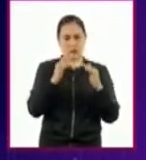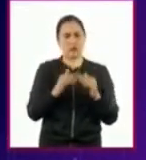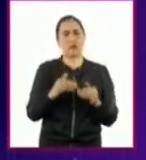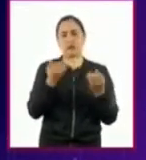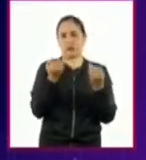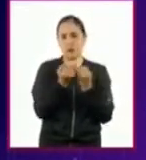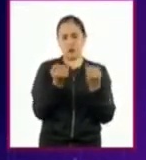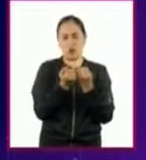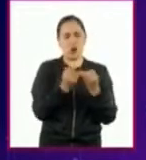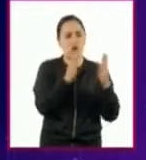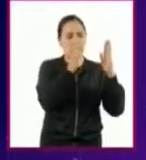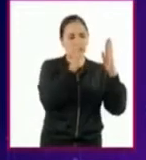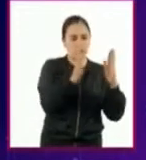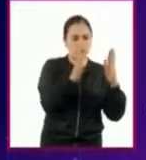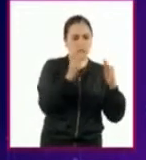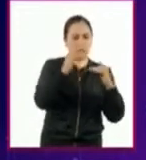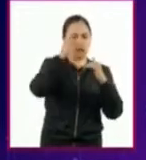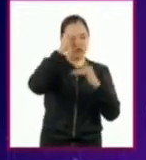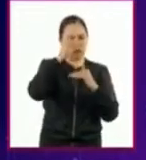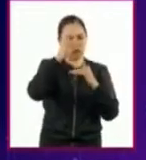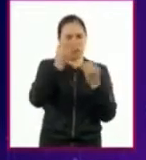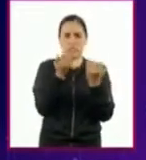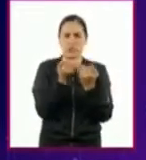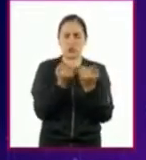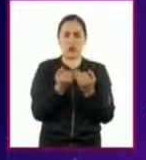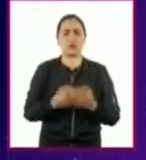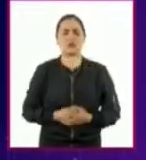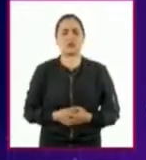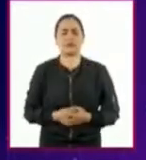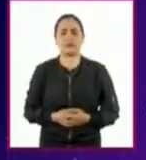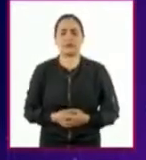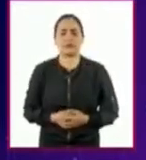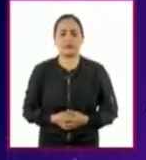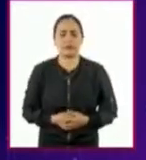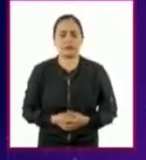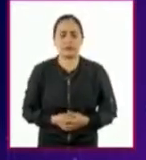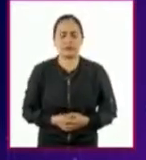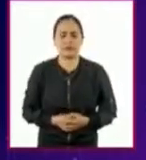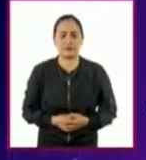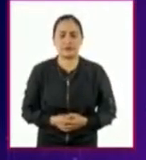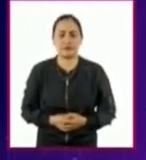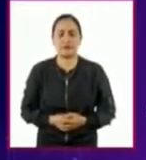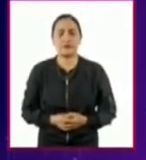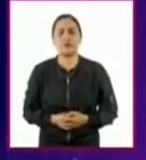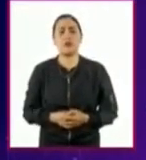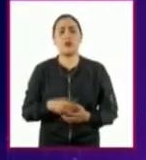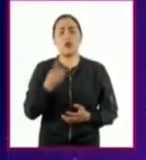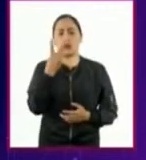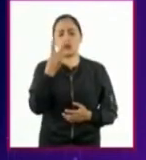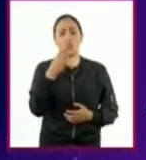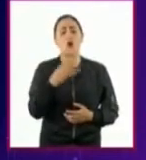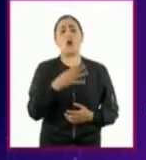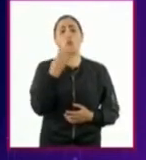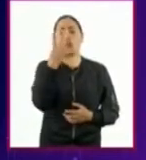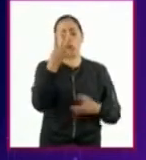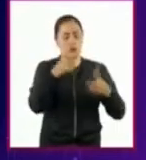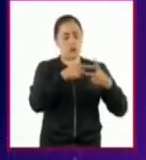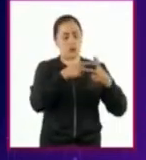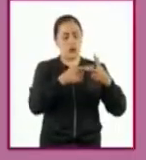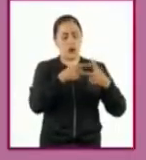iguales. El rectángulo tiene sus lados opuestos iguales y ambos tienen cuatro ángulos que miden 90